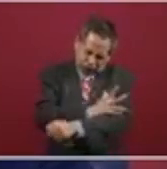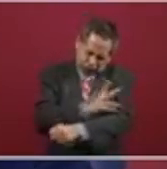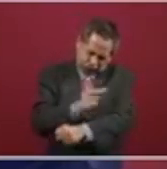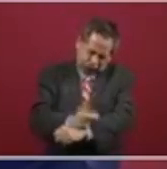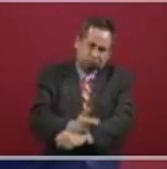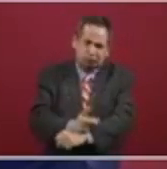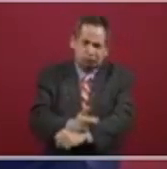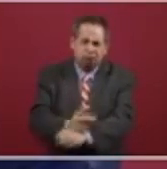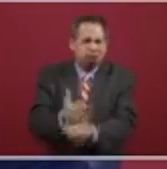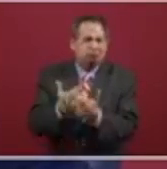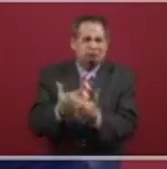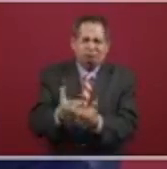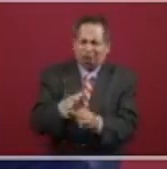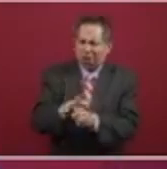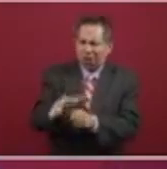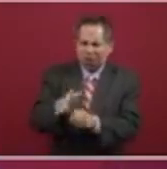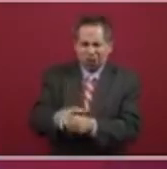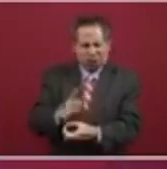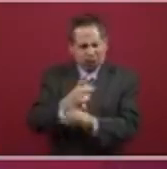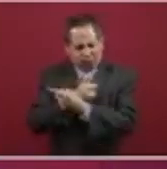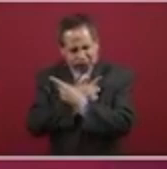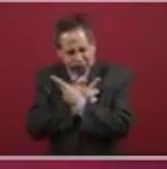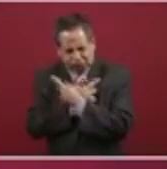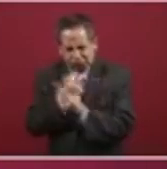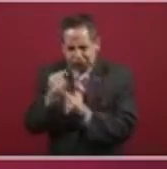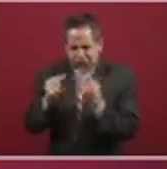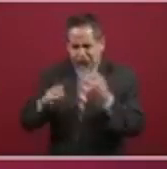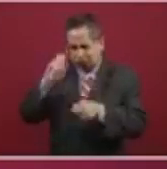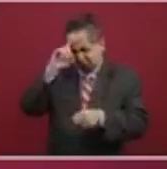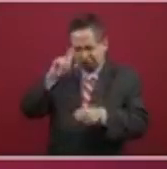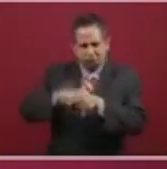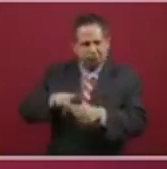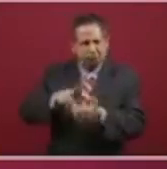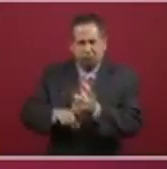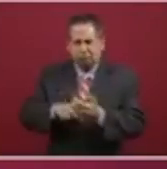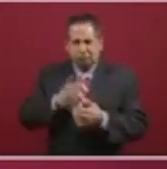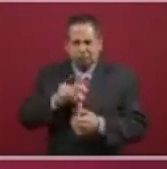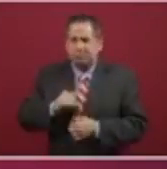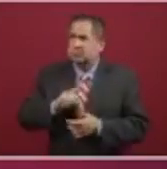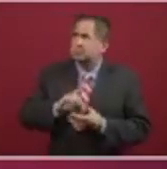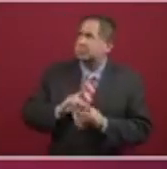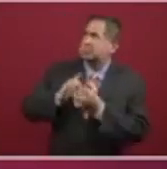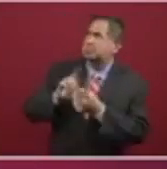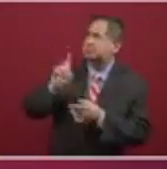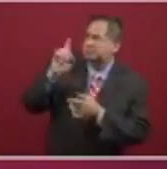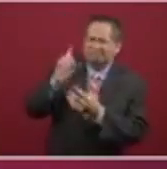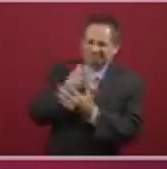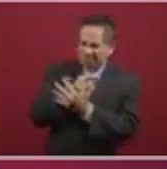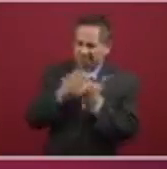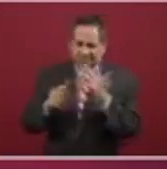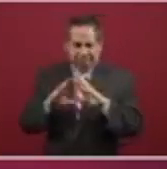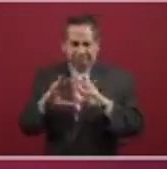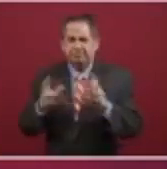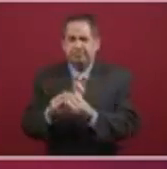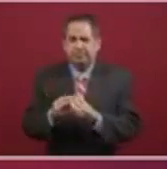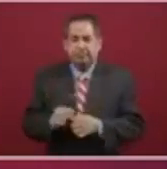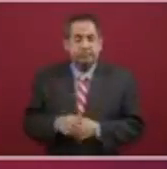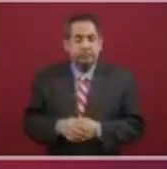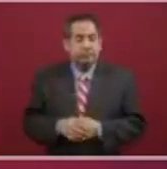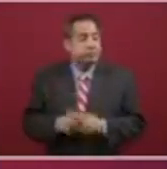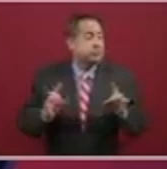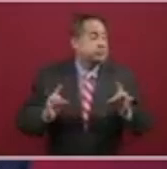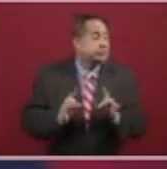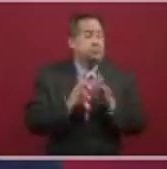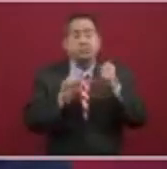gran reserva de valores culturales, morales, espirituales. Y siempre que se atraviesa una